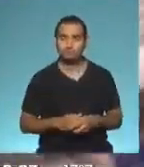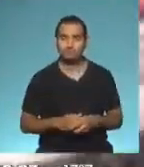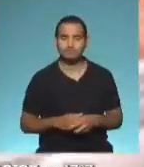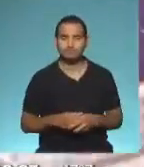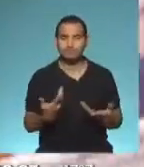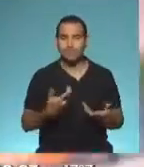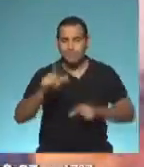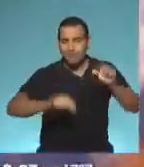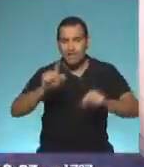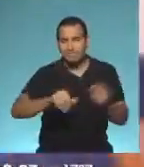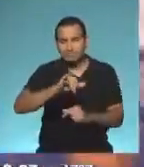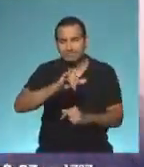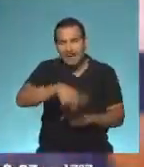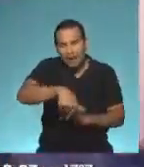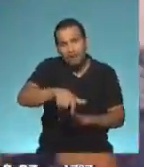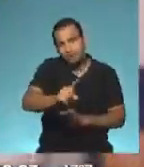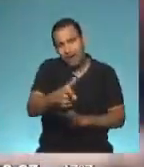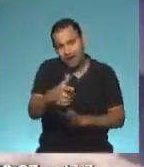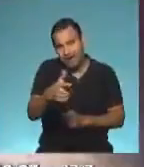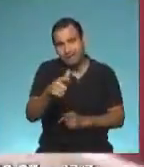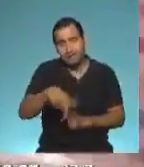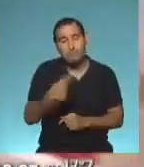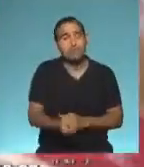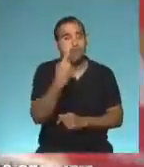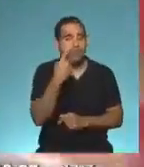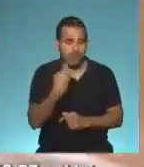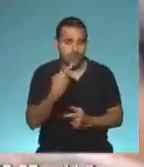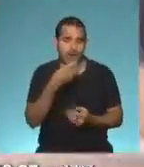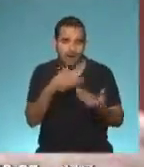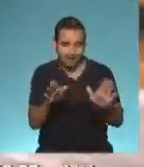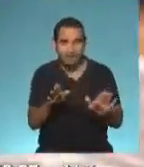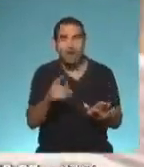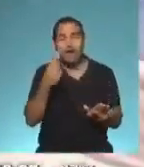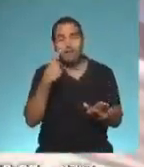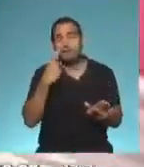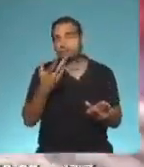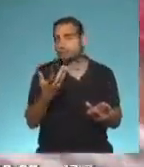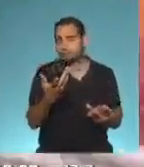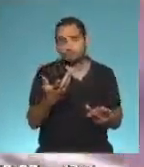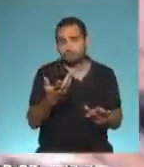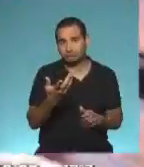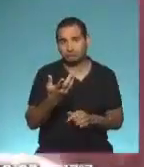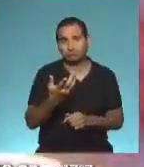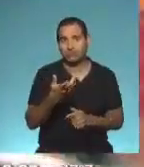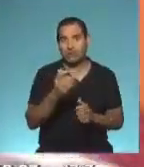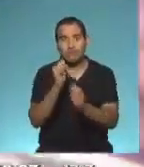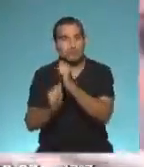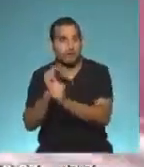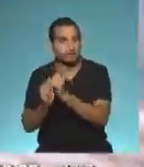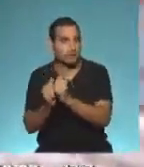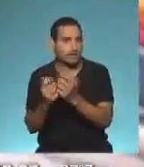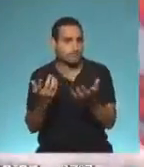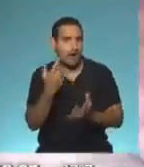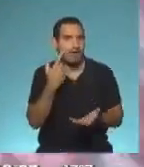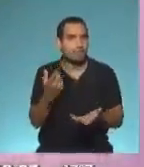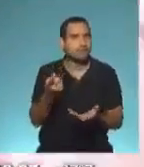ofertas y promociones en este momento y es el primer día que abrimos habrá que ver qué es lo que hacen las empresas que lo que